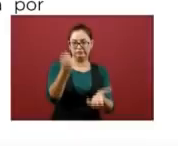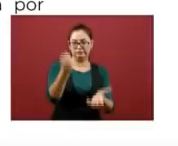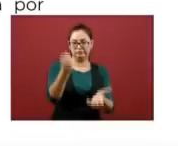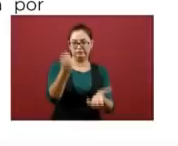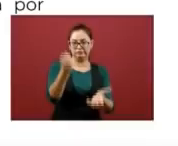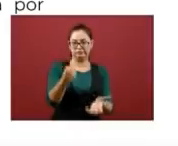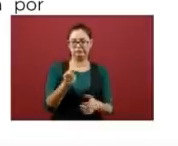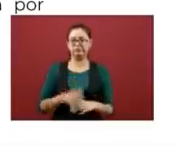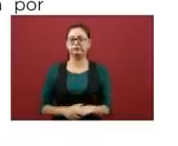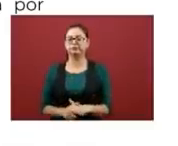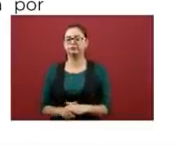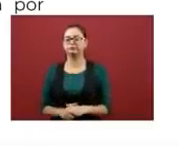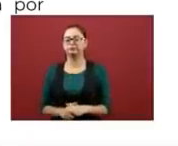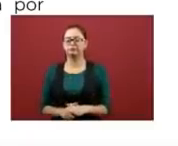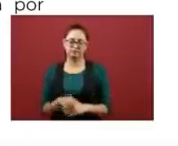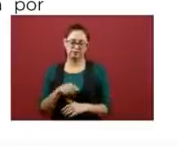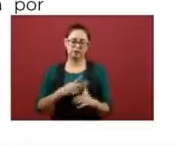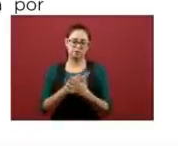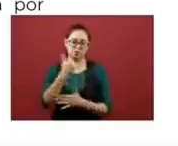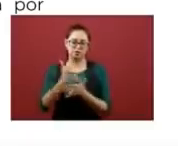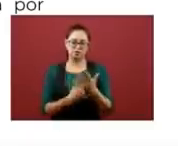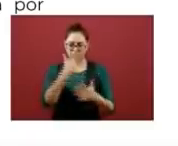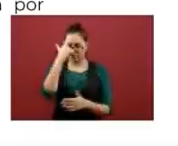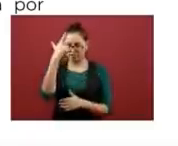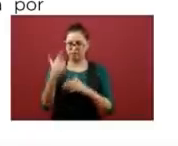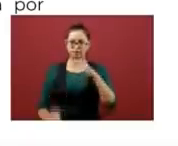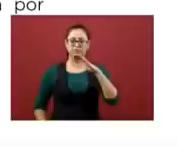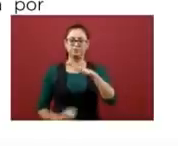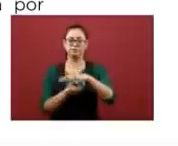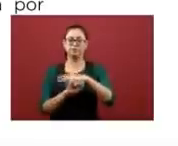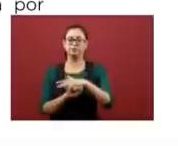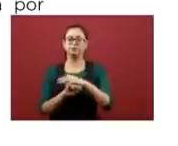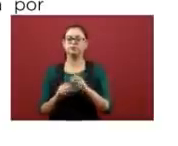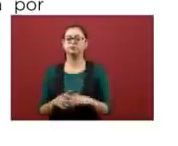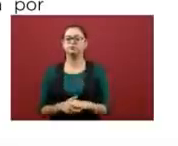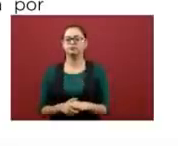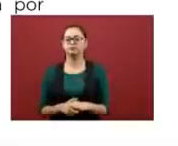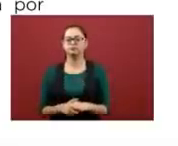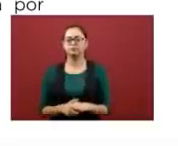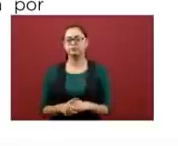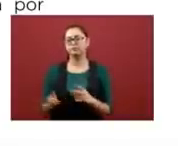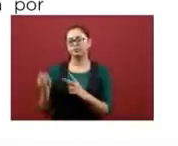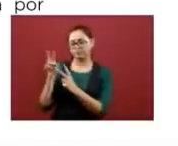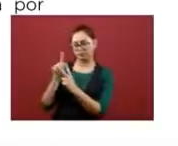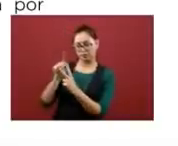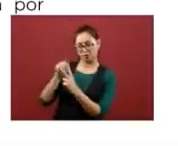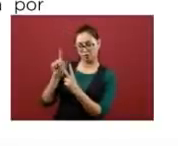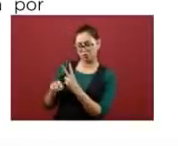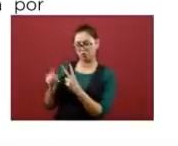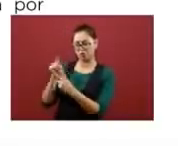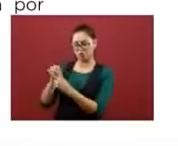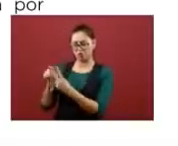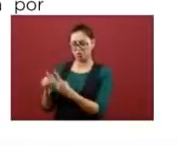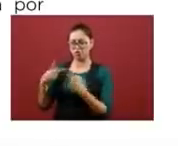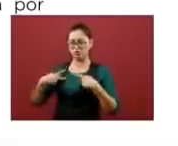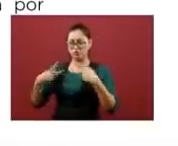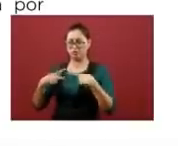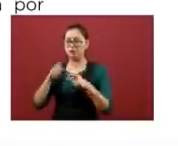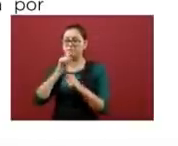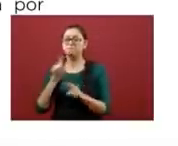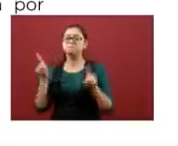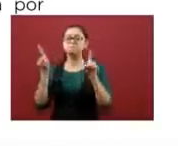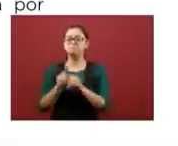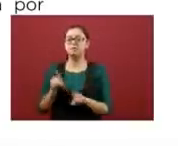decía y no solamente se identificaron las dos personas mencionadas también su apoderado legal de la empresa tele